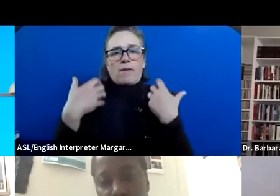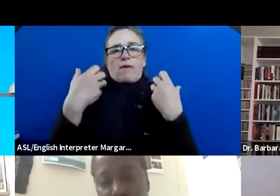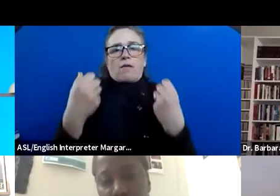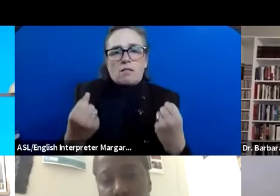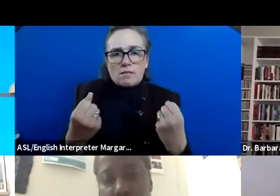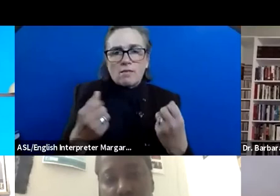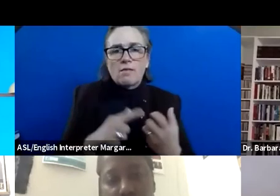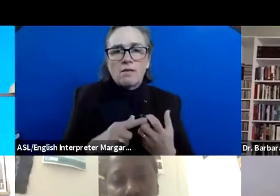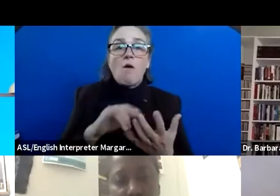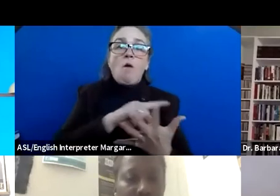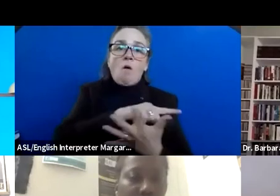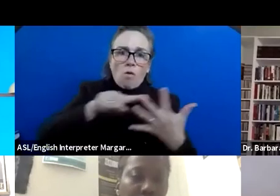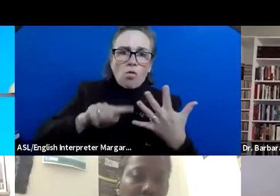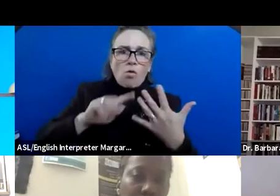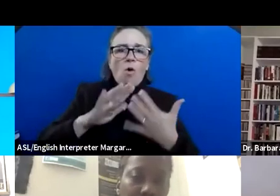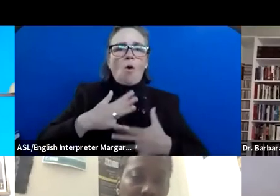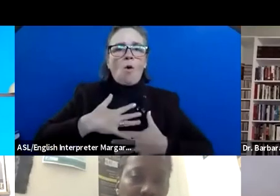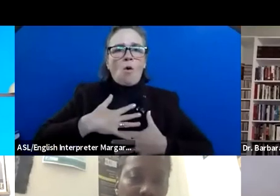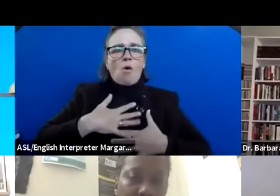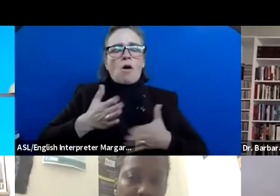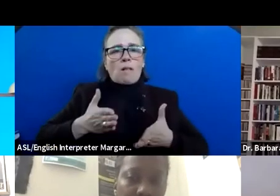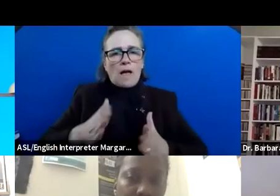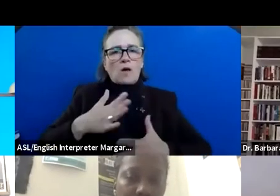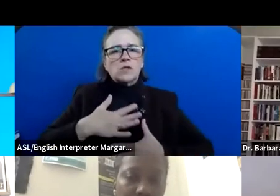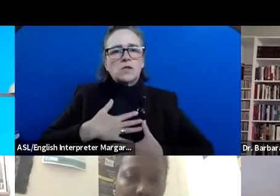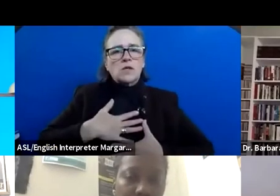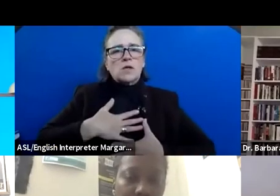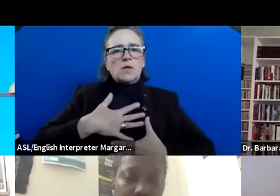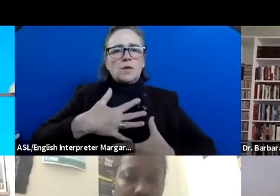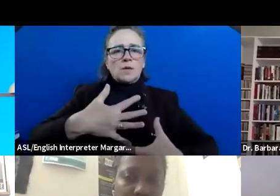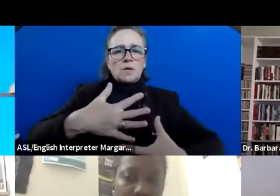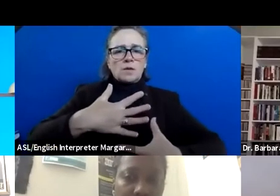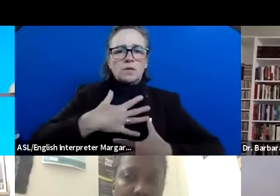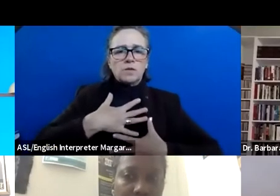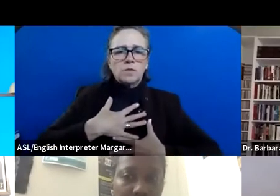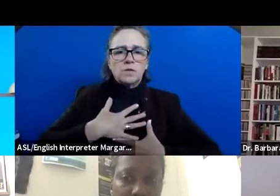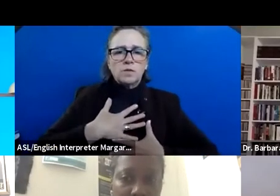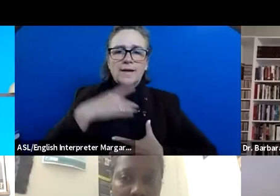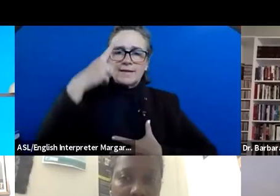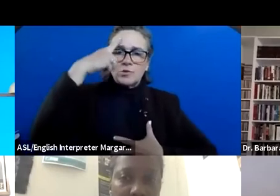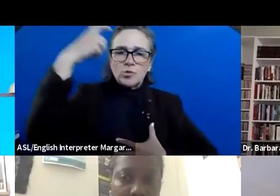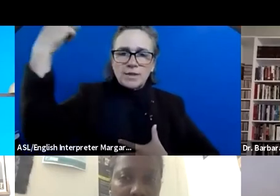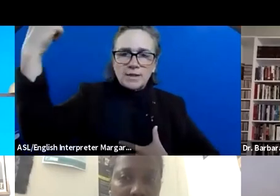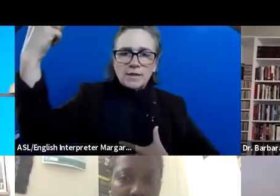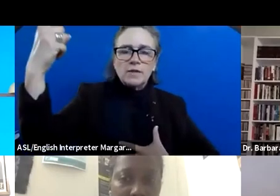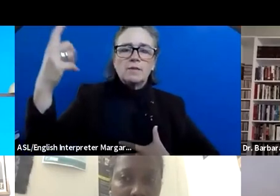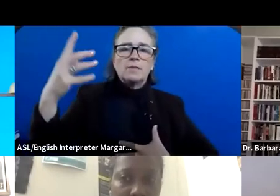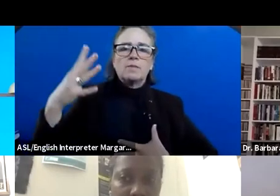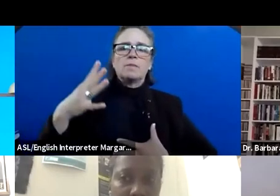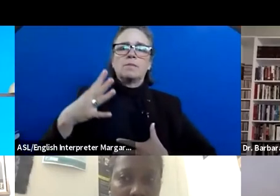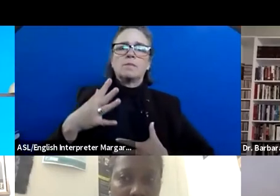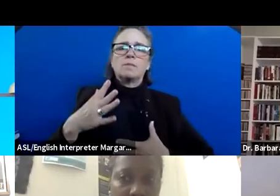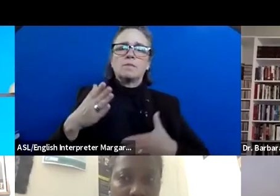nos permite soñar, como ya decían, y que nos permita llenarnos de esperanzas para